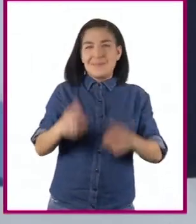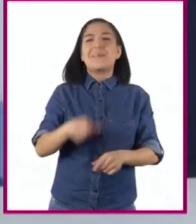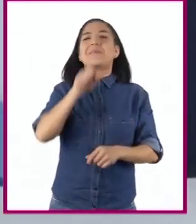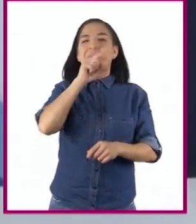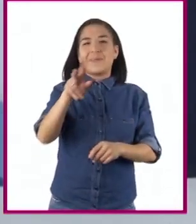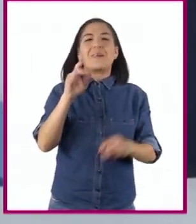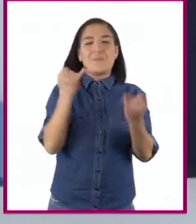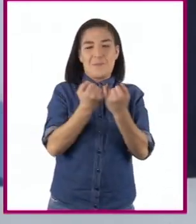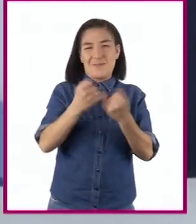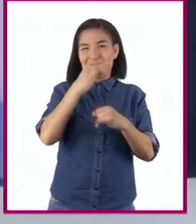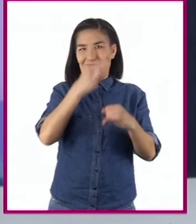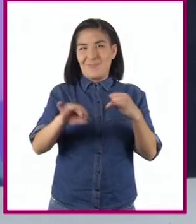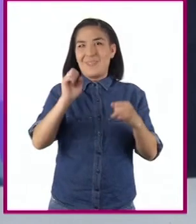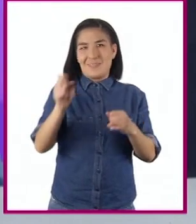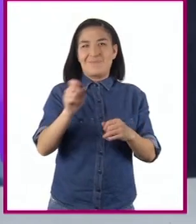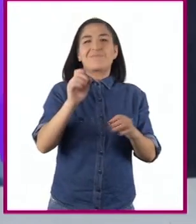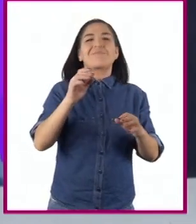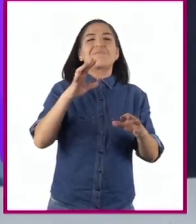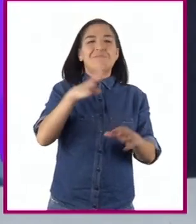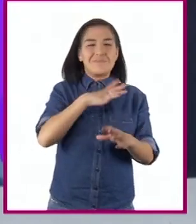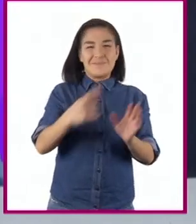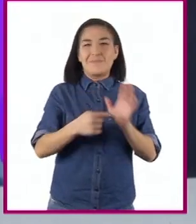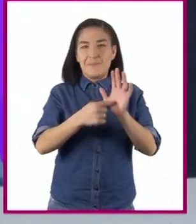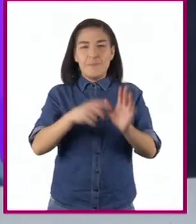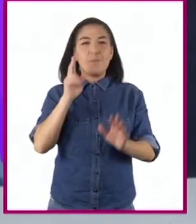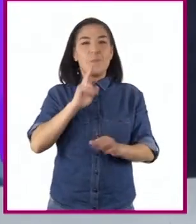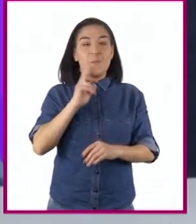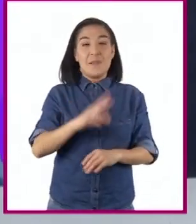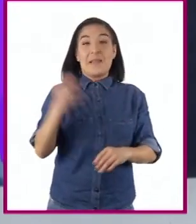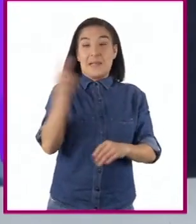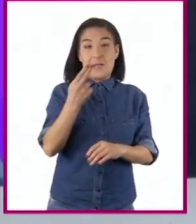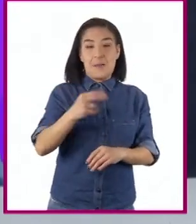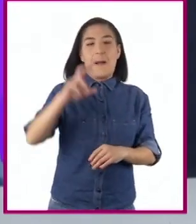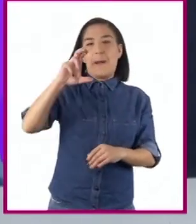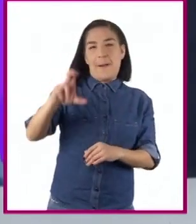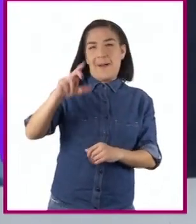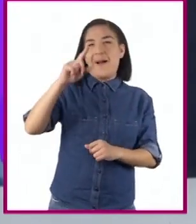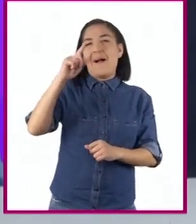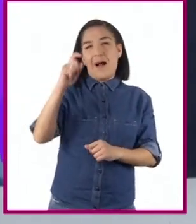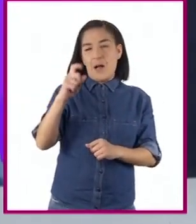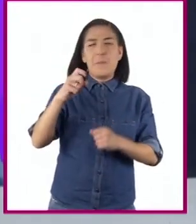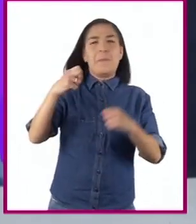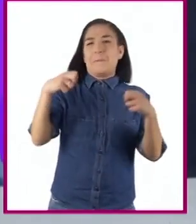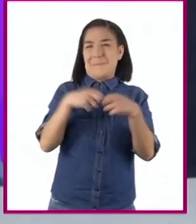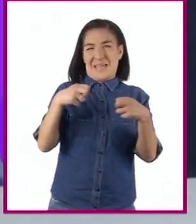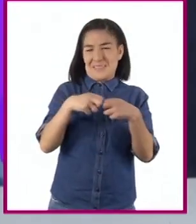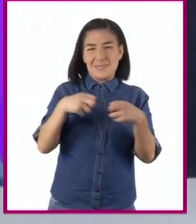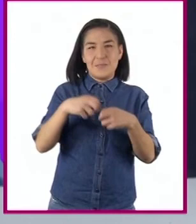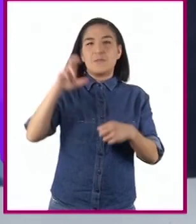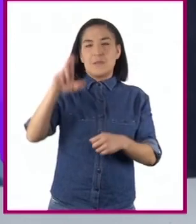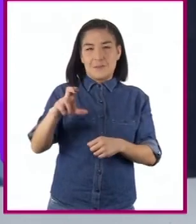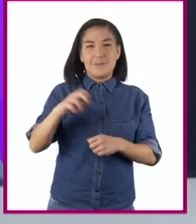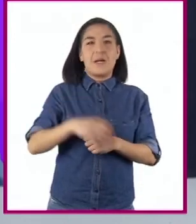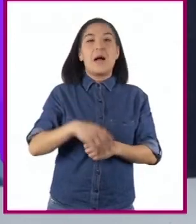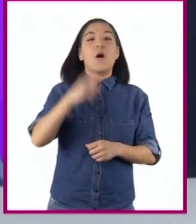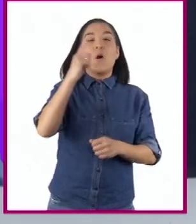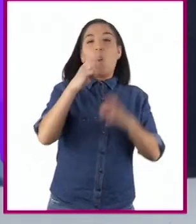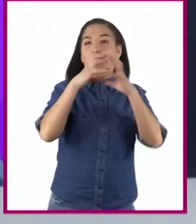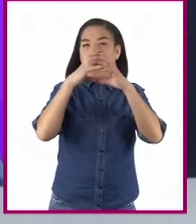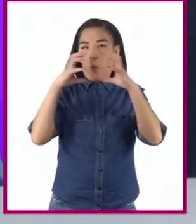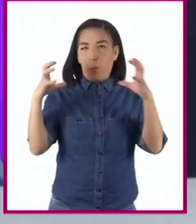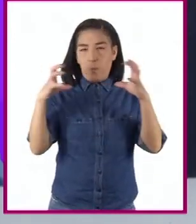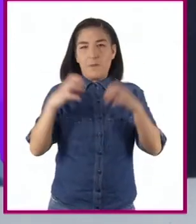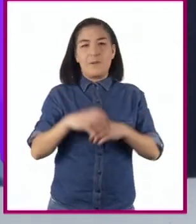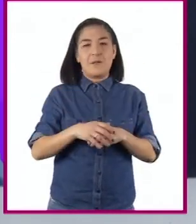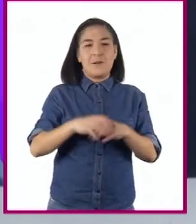último experimento. Necesitamos una botella pequeña de plástico vacía, un globo,